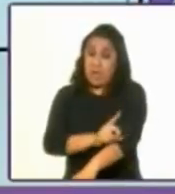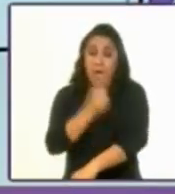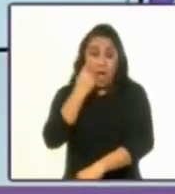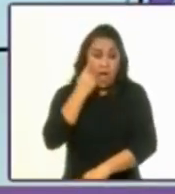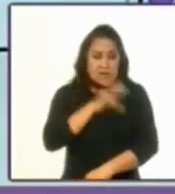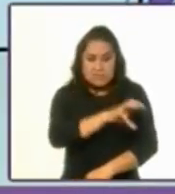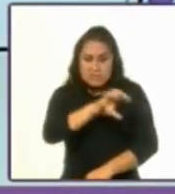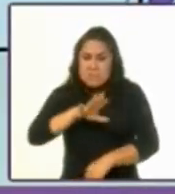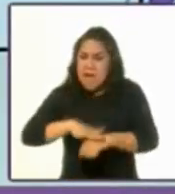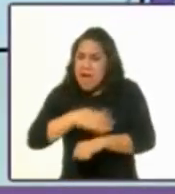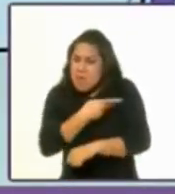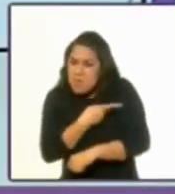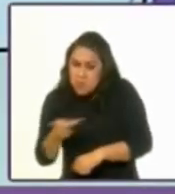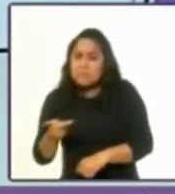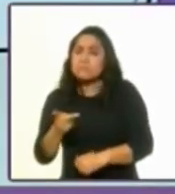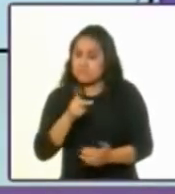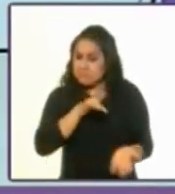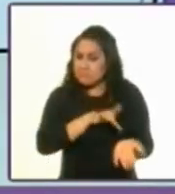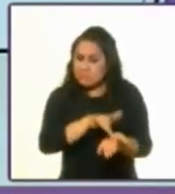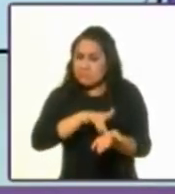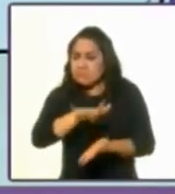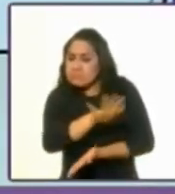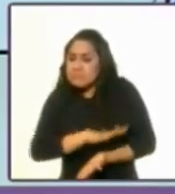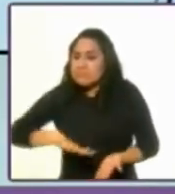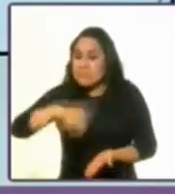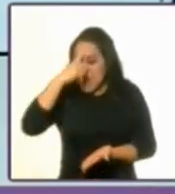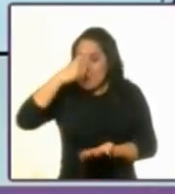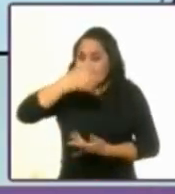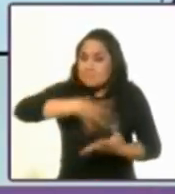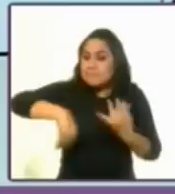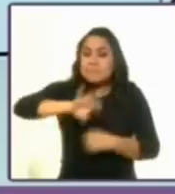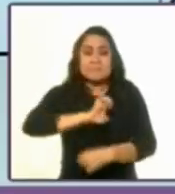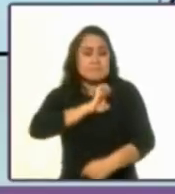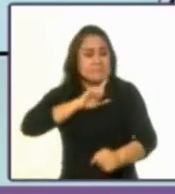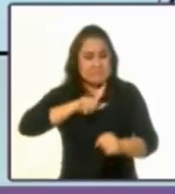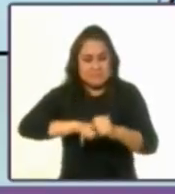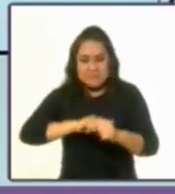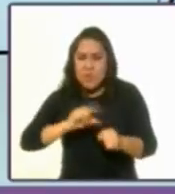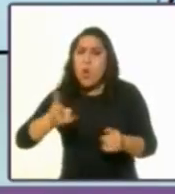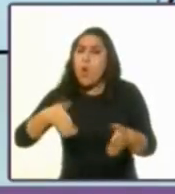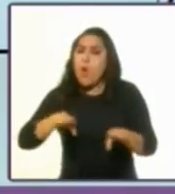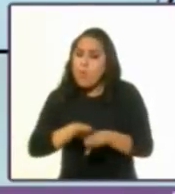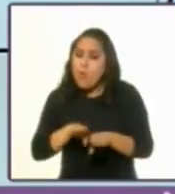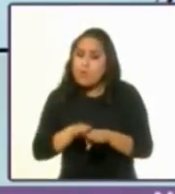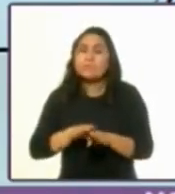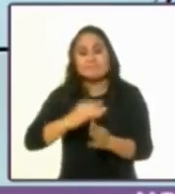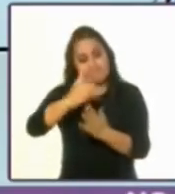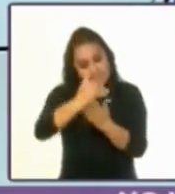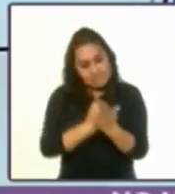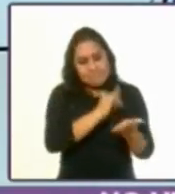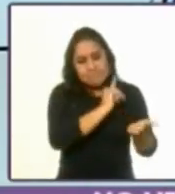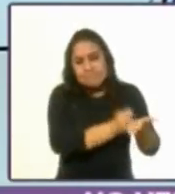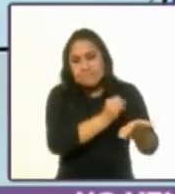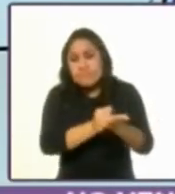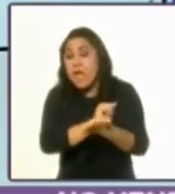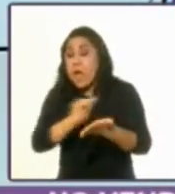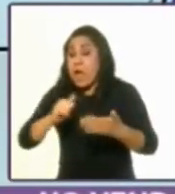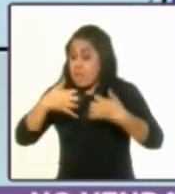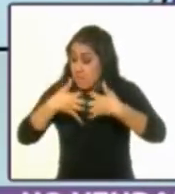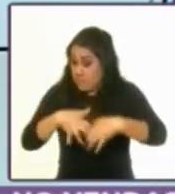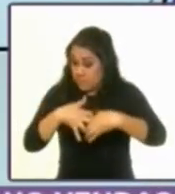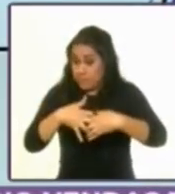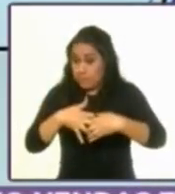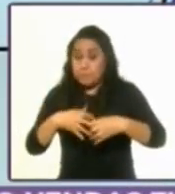pres de la ciudad vamos a crear zonas económicas especiales y esto consiste en reducir los impuestos a las empresas que se